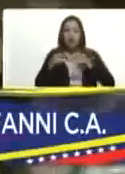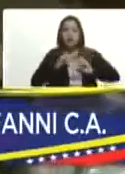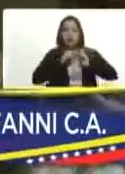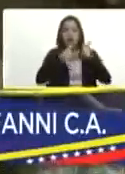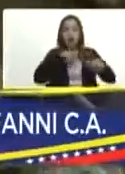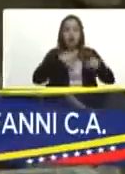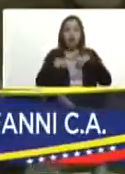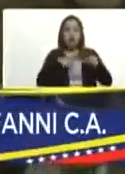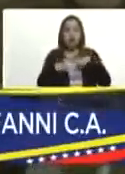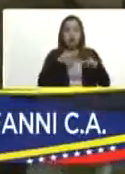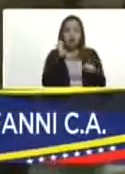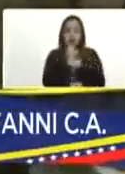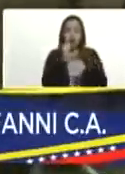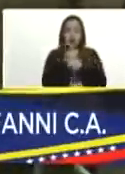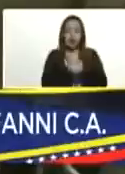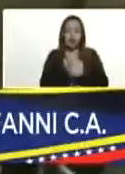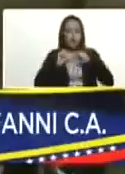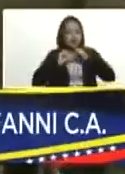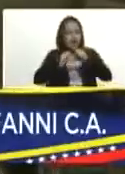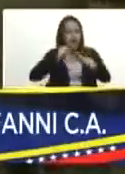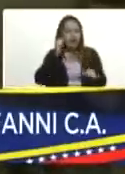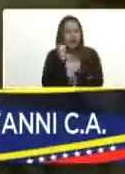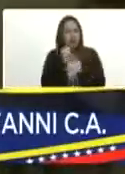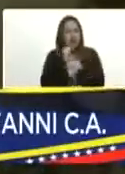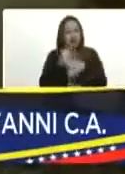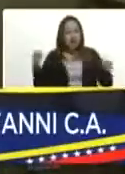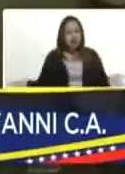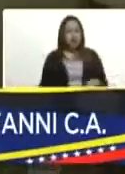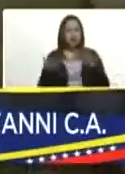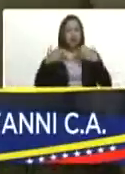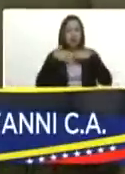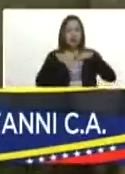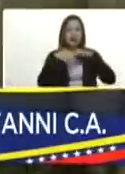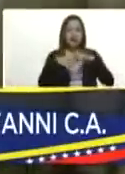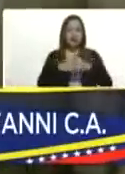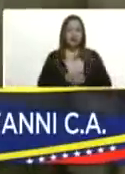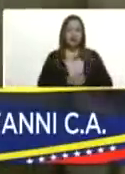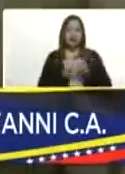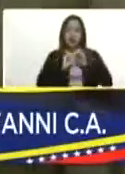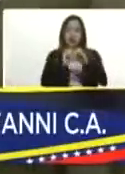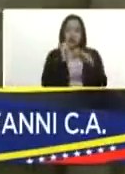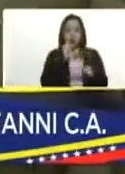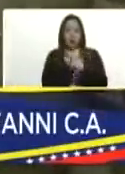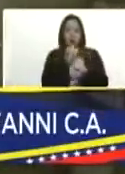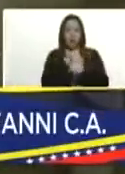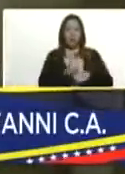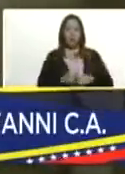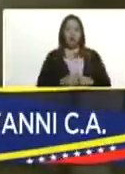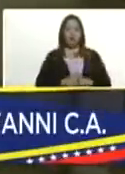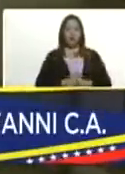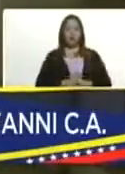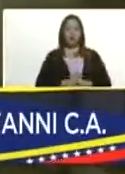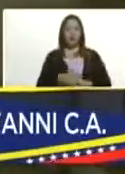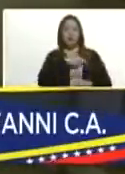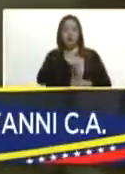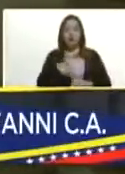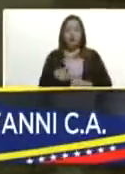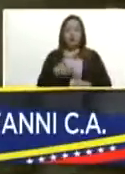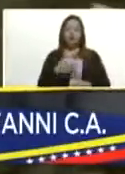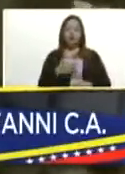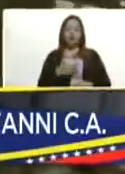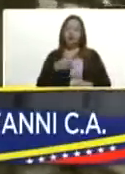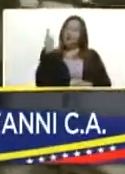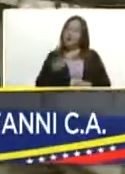comercio. Y bueno, y seguir trabajando, seguir impulsando la industria y seguir trabajando, es lo que nos atañe a nosotros,